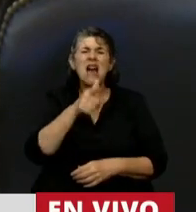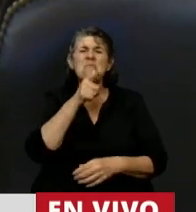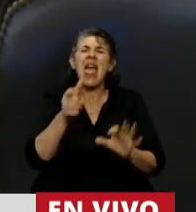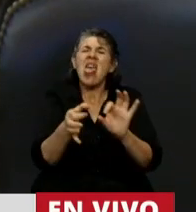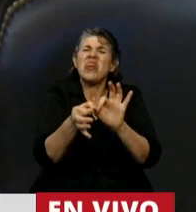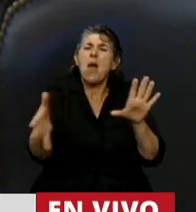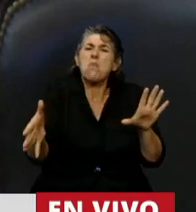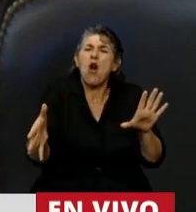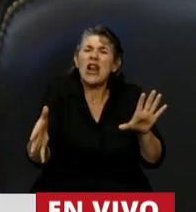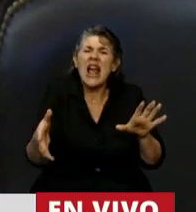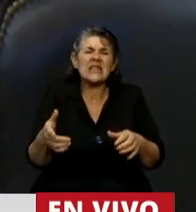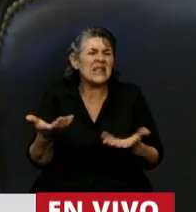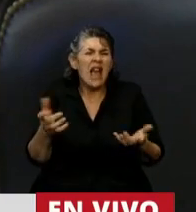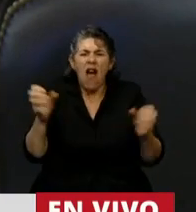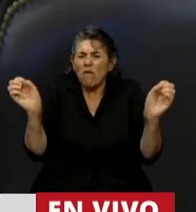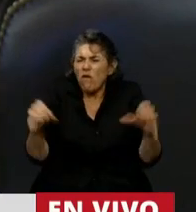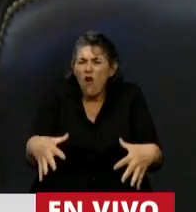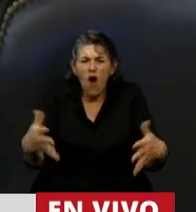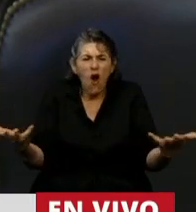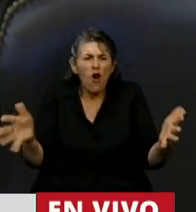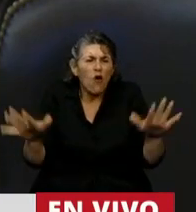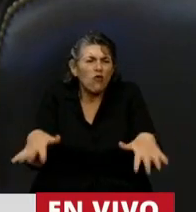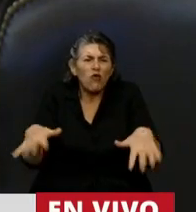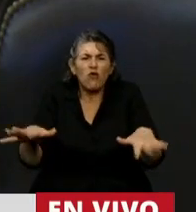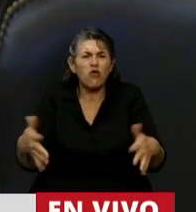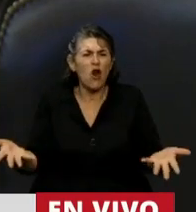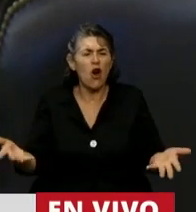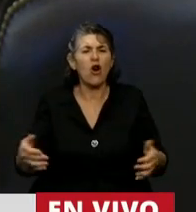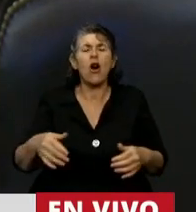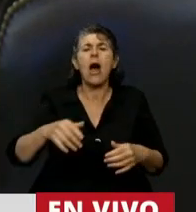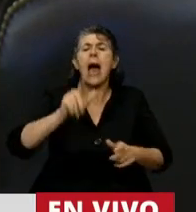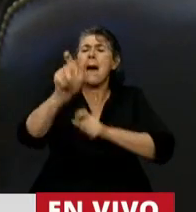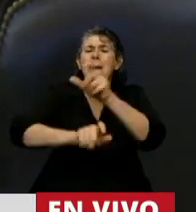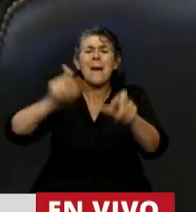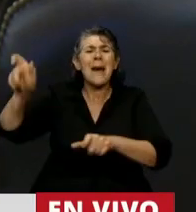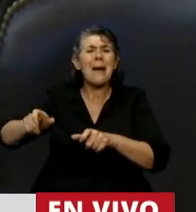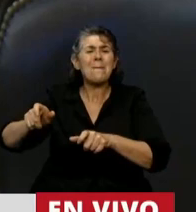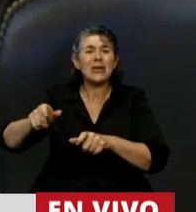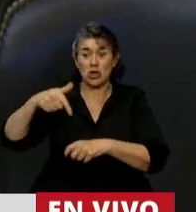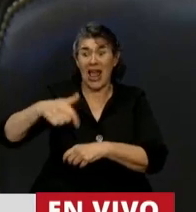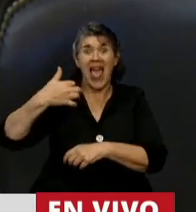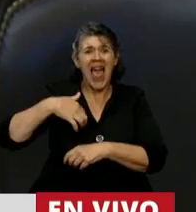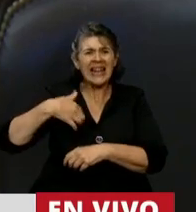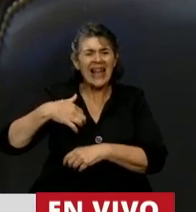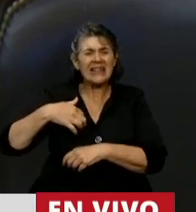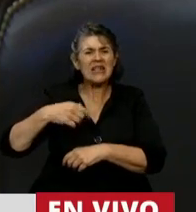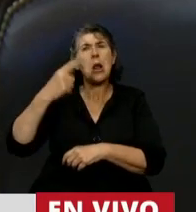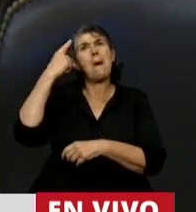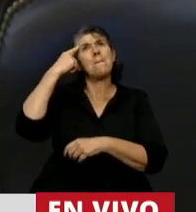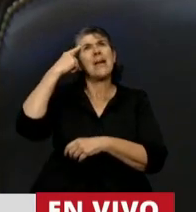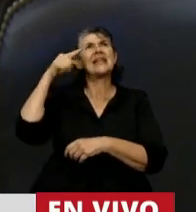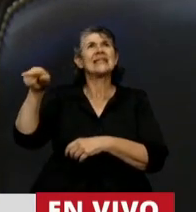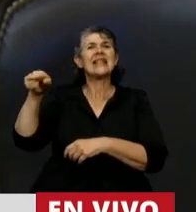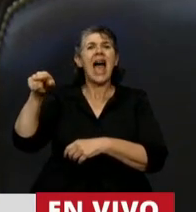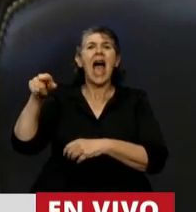en ser cada vez más debilitada. La gran mayoría del pueblo argentino no ve en una ley abortista las